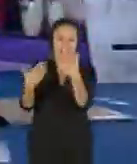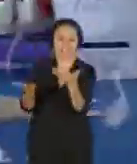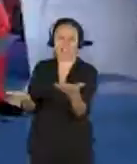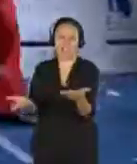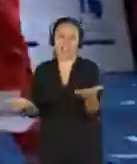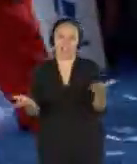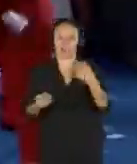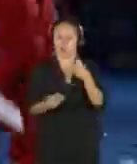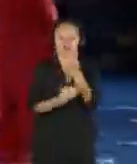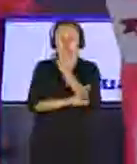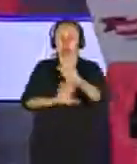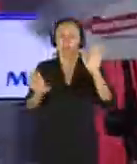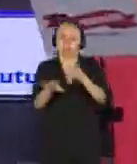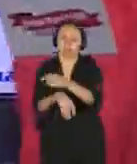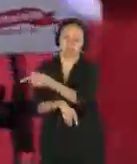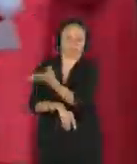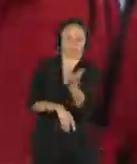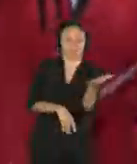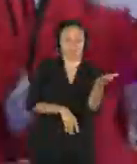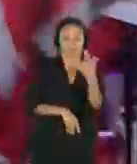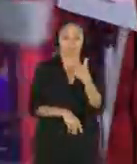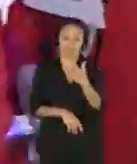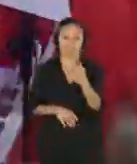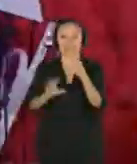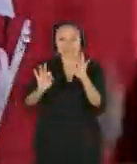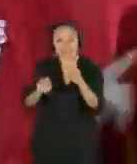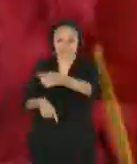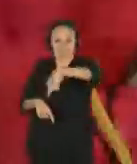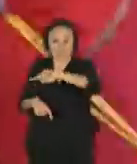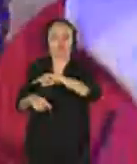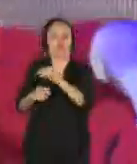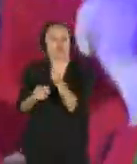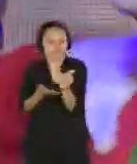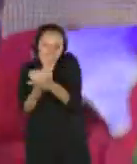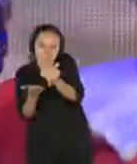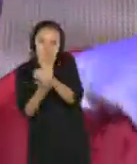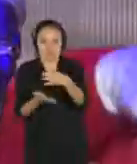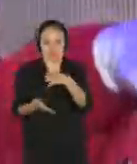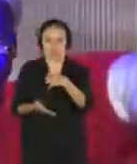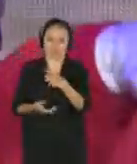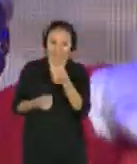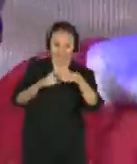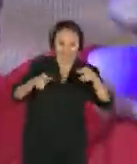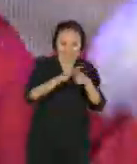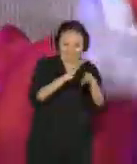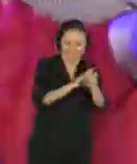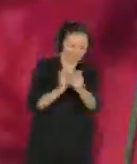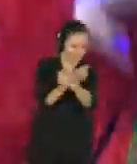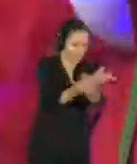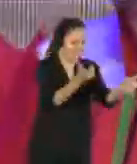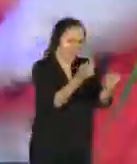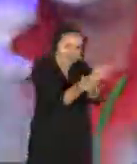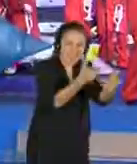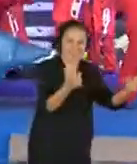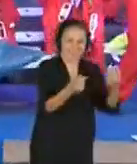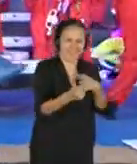Para ustedes, así estos listos no ganan nada. Con Tus entradas yo se las